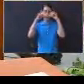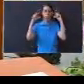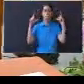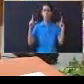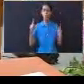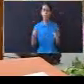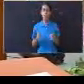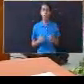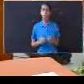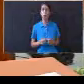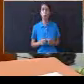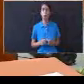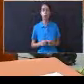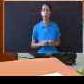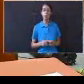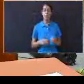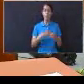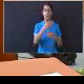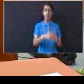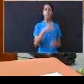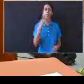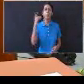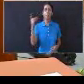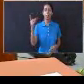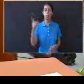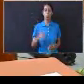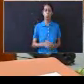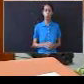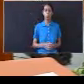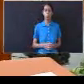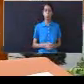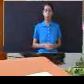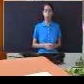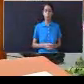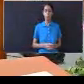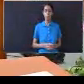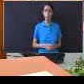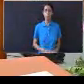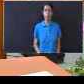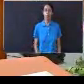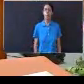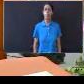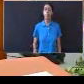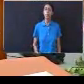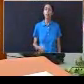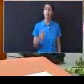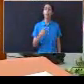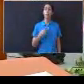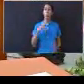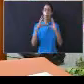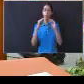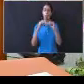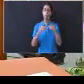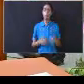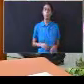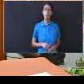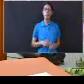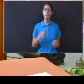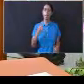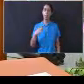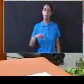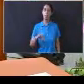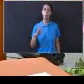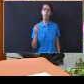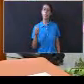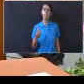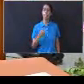O hay salida. Lo que pasa es que aquí le estoy hablando a la persona que le va a pasar. O la persona que está pasando eso.